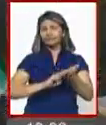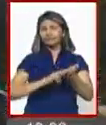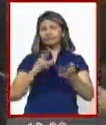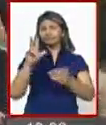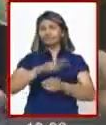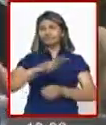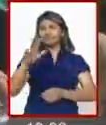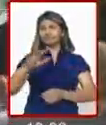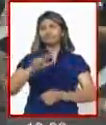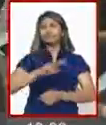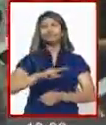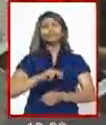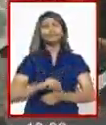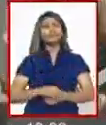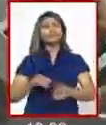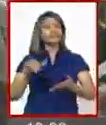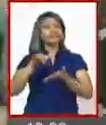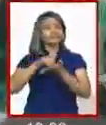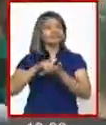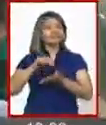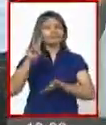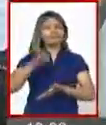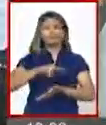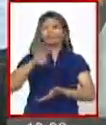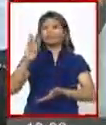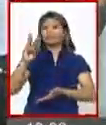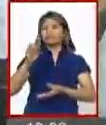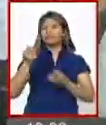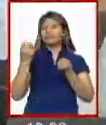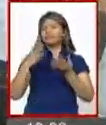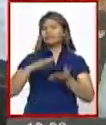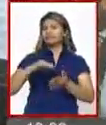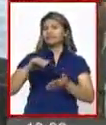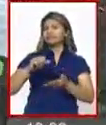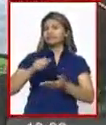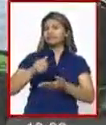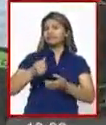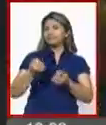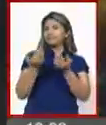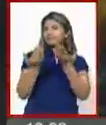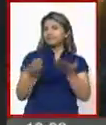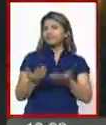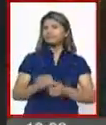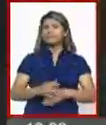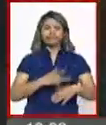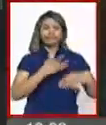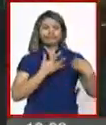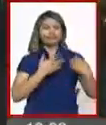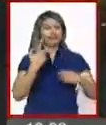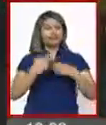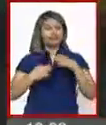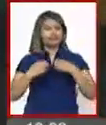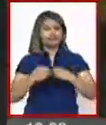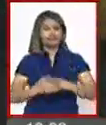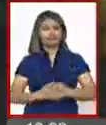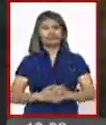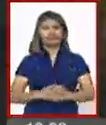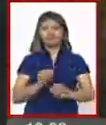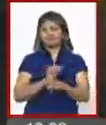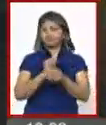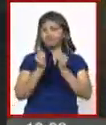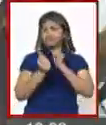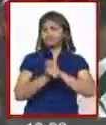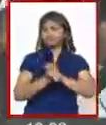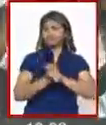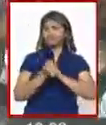el 33% obesidad y un 26% sobrepeso, 22% de hipertensión, con lo cual nosotros